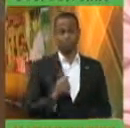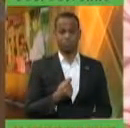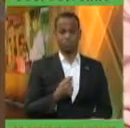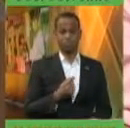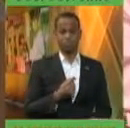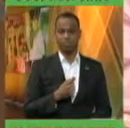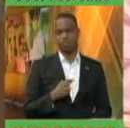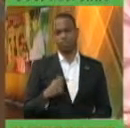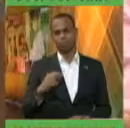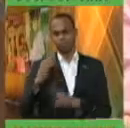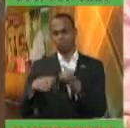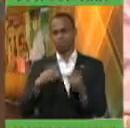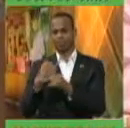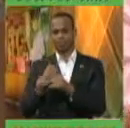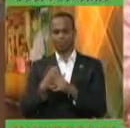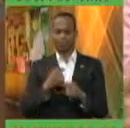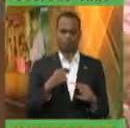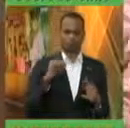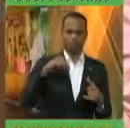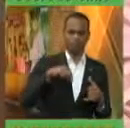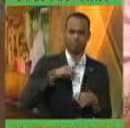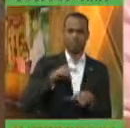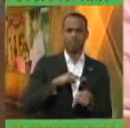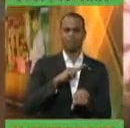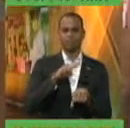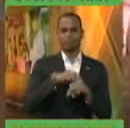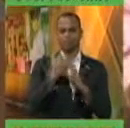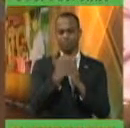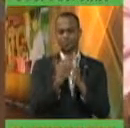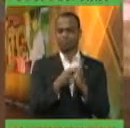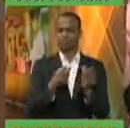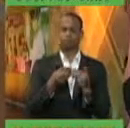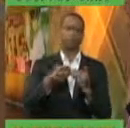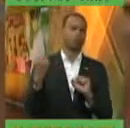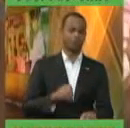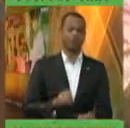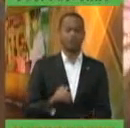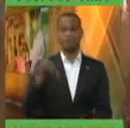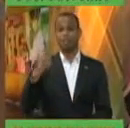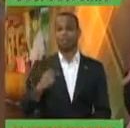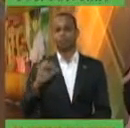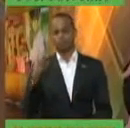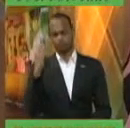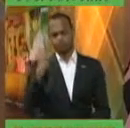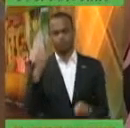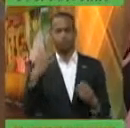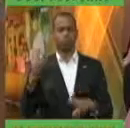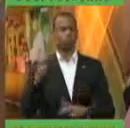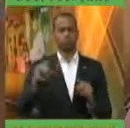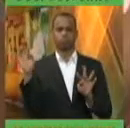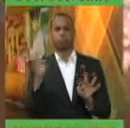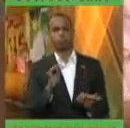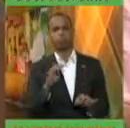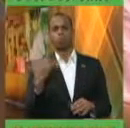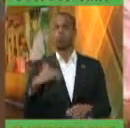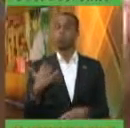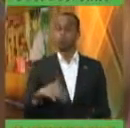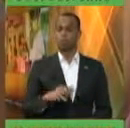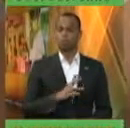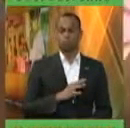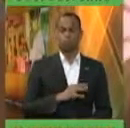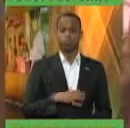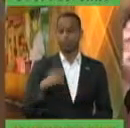que han elegido nuestro país por las condiciones de bandera azul por la bandera sur porque una playa certificada bandera